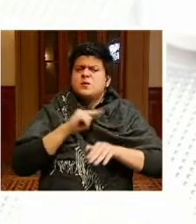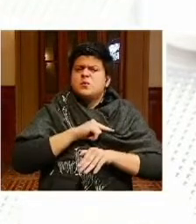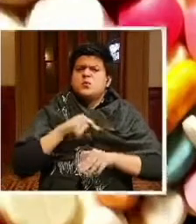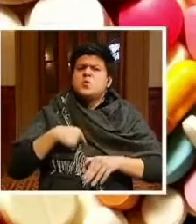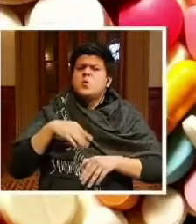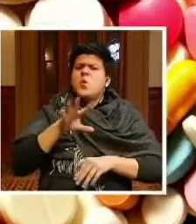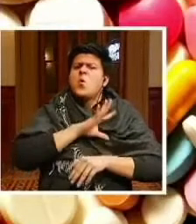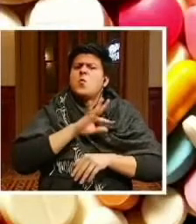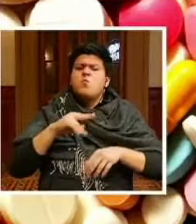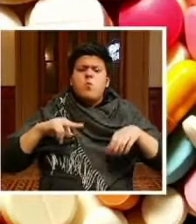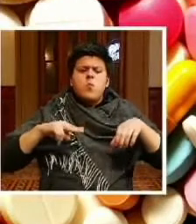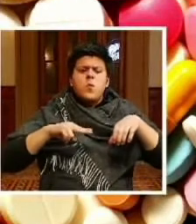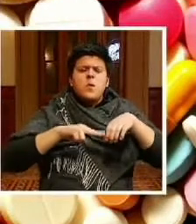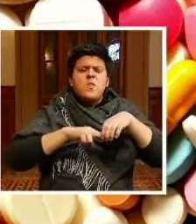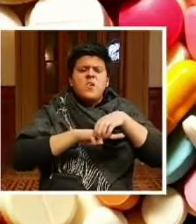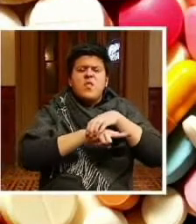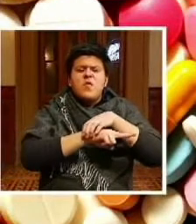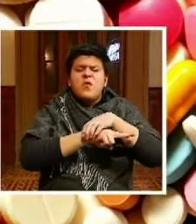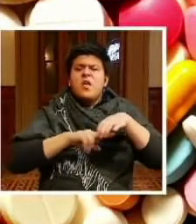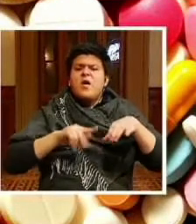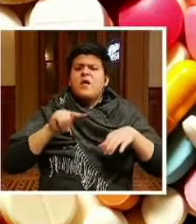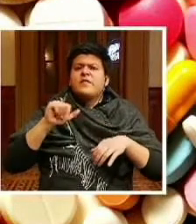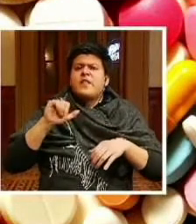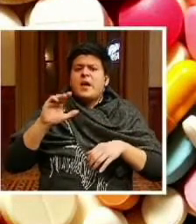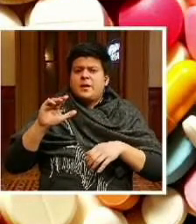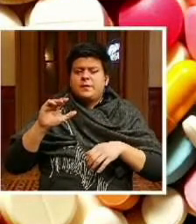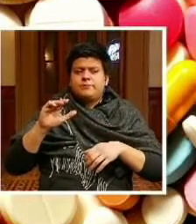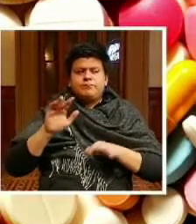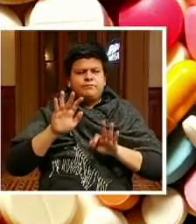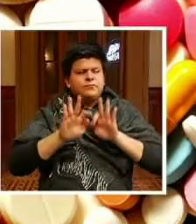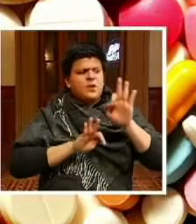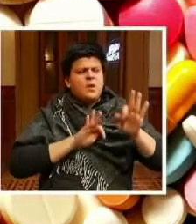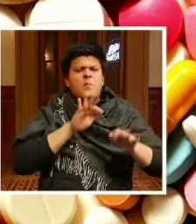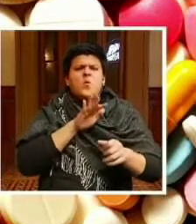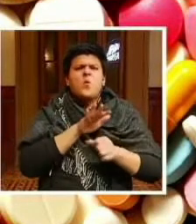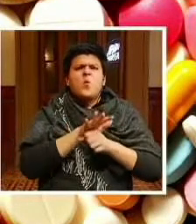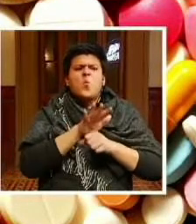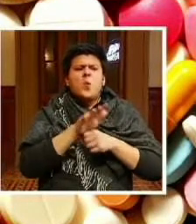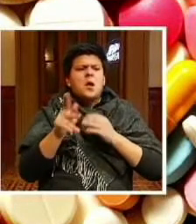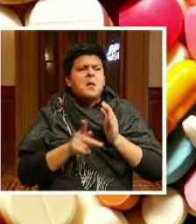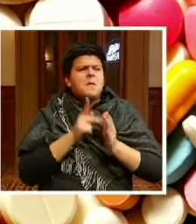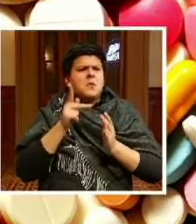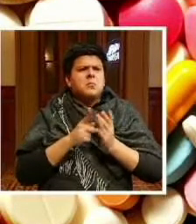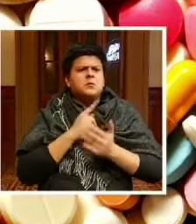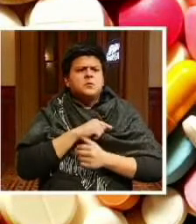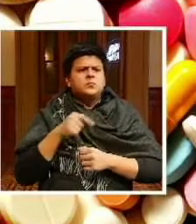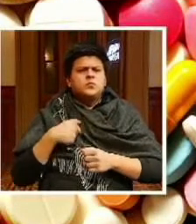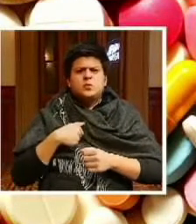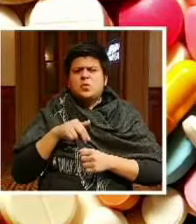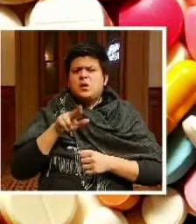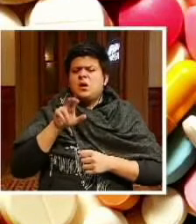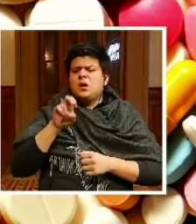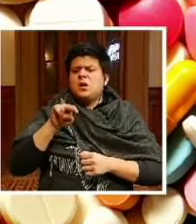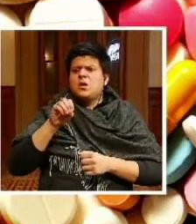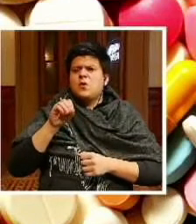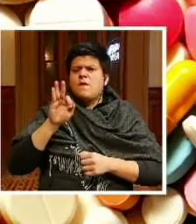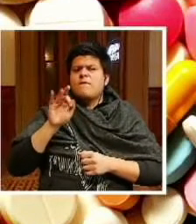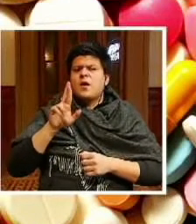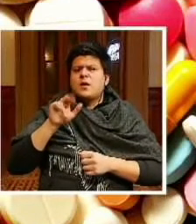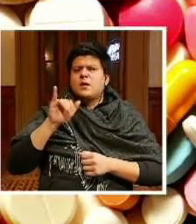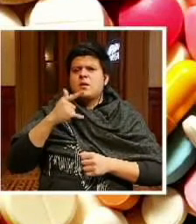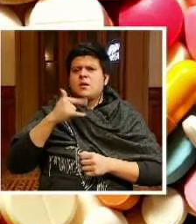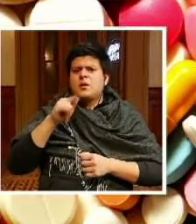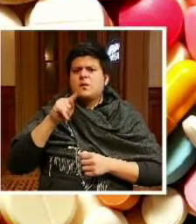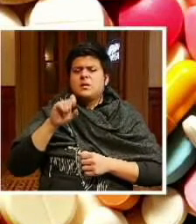tomografía cuál es el tratamiento el tratamiento para el resfriado común o reyno faringitis pues es para los